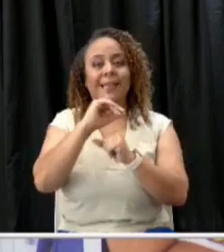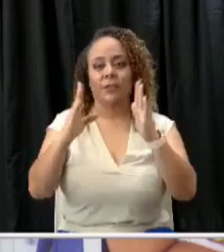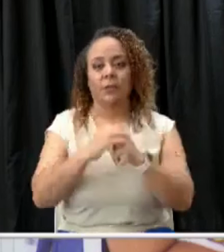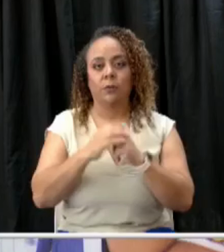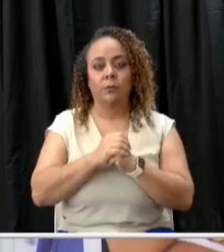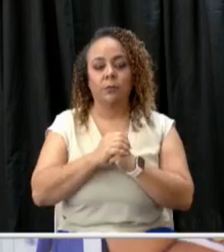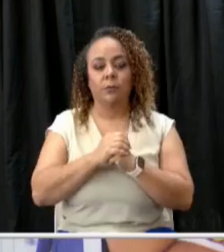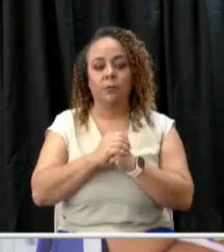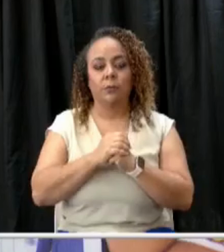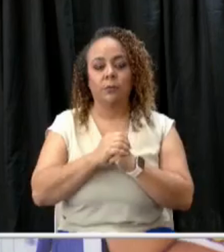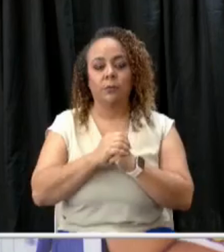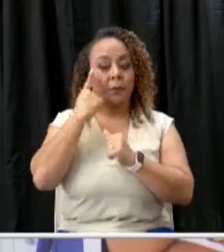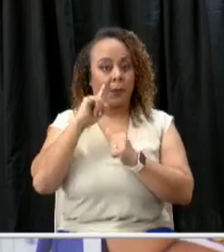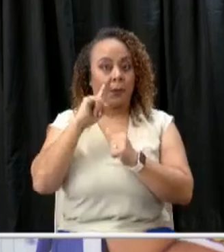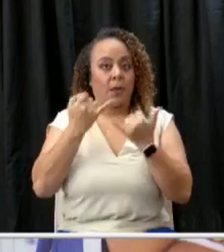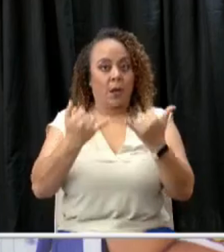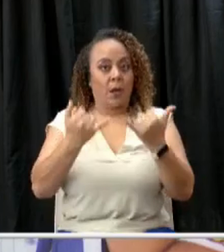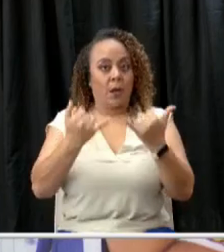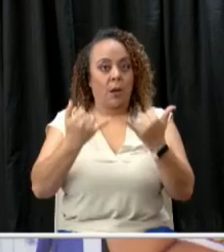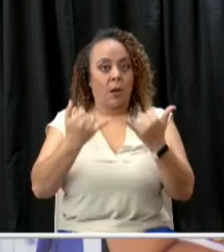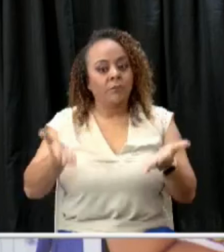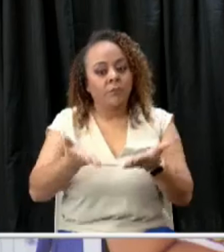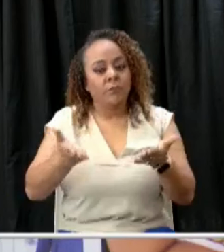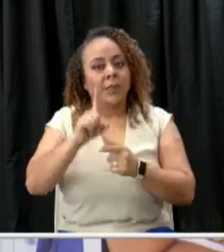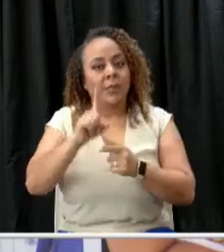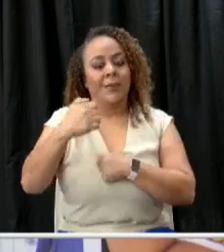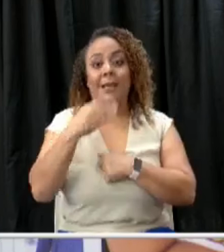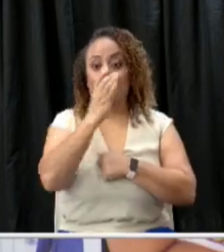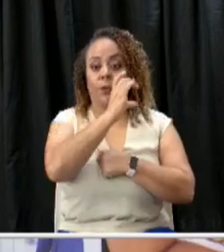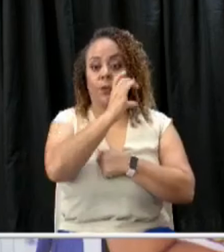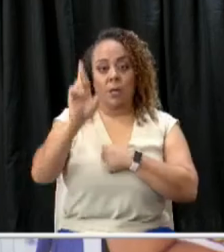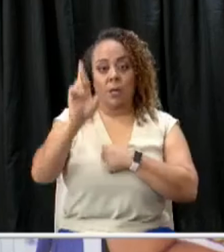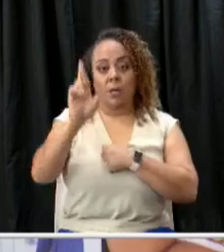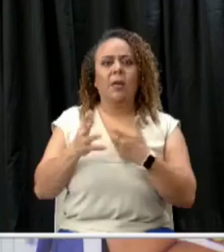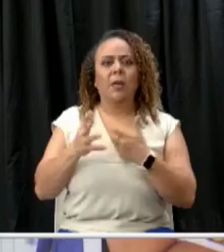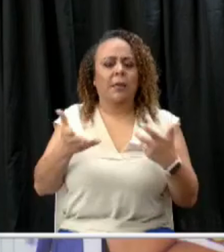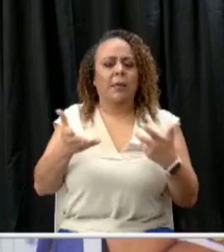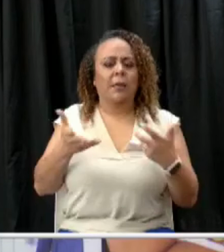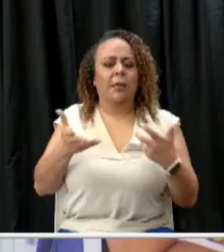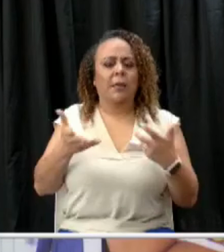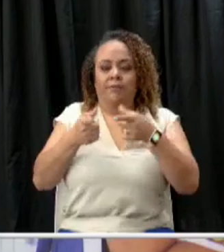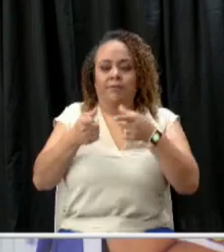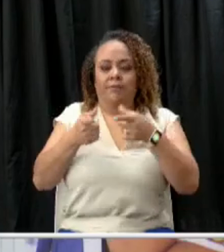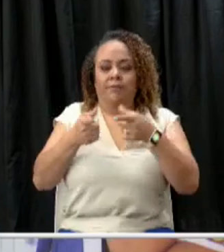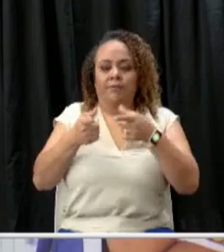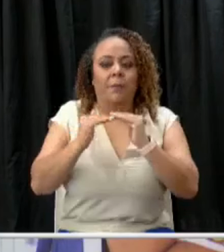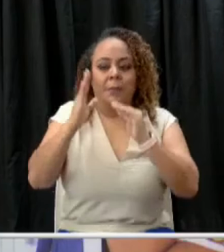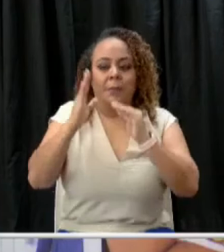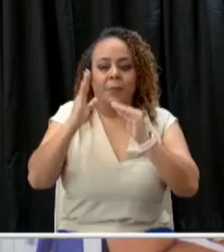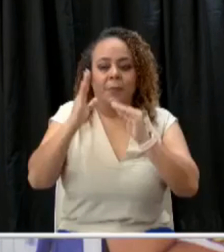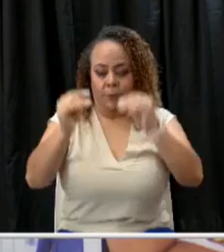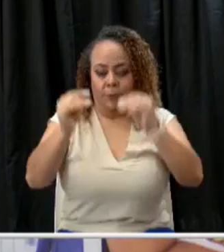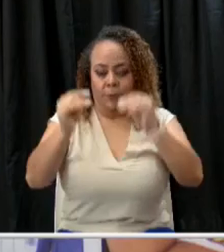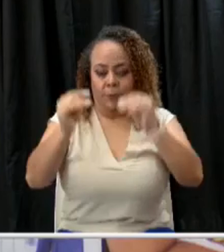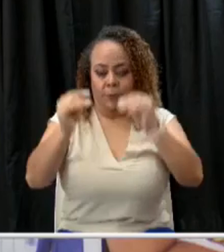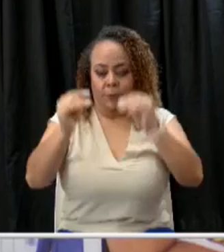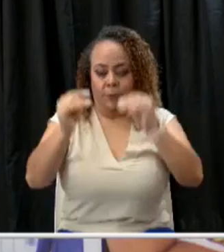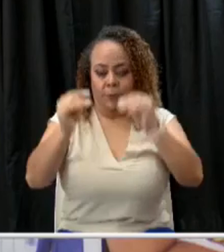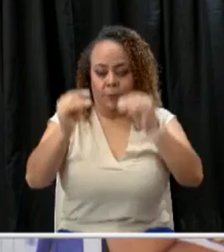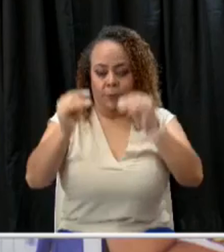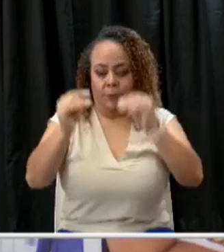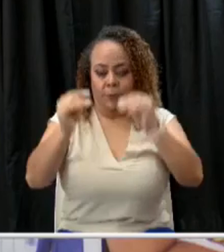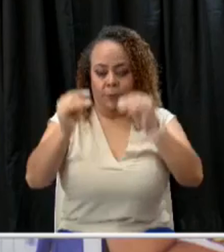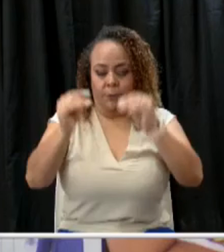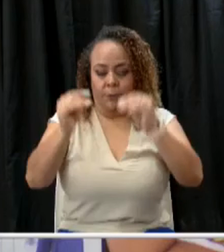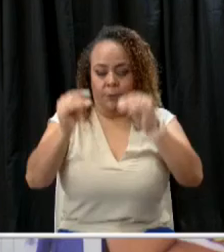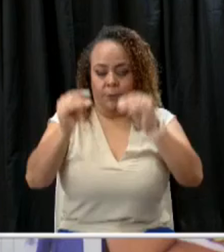renal crónica. Ahora el impulso que debe darse a Costa Rica es seguir generando más datos, más experiencia,